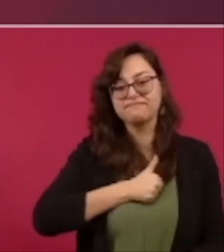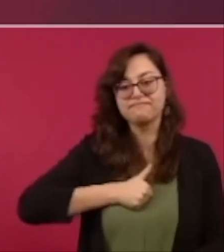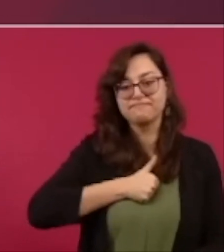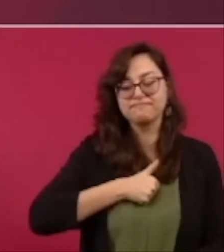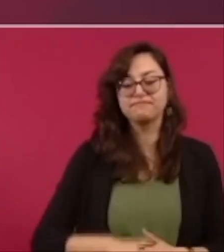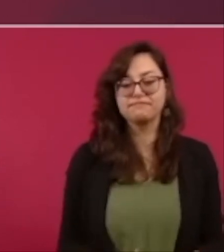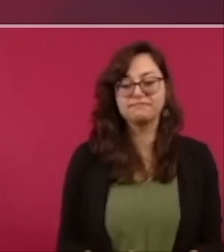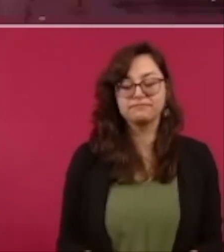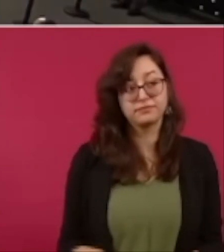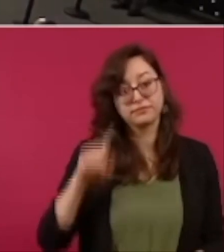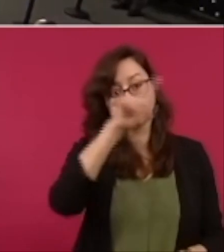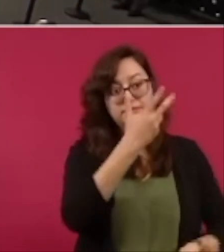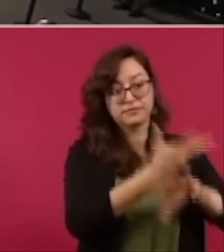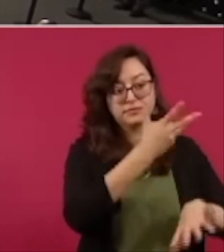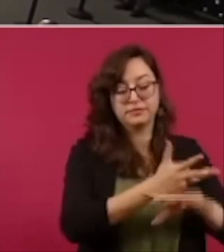a García Luna,